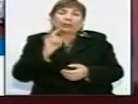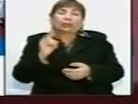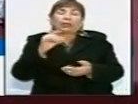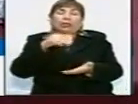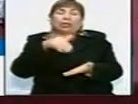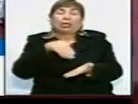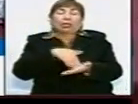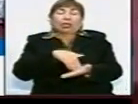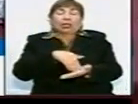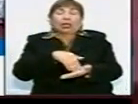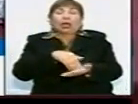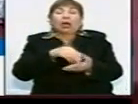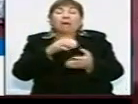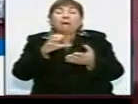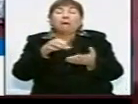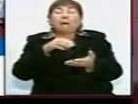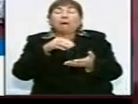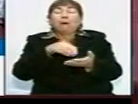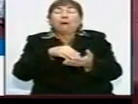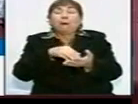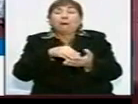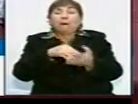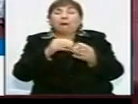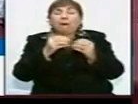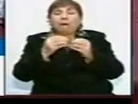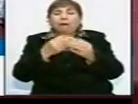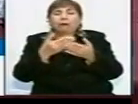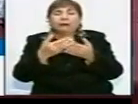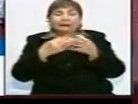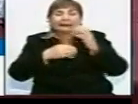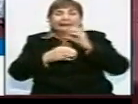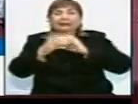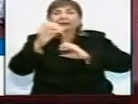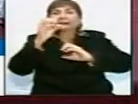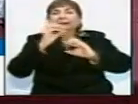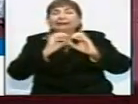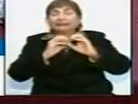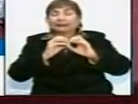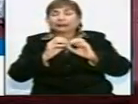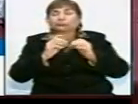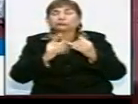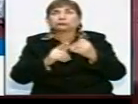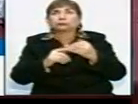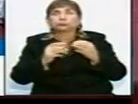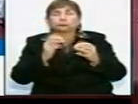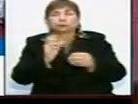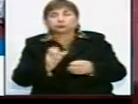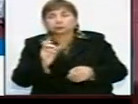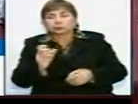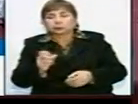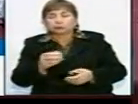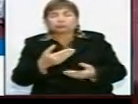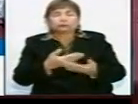de este centro de operaciones de las entidades científicas centro de operaciones de emergencias regionales y centro operación emergencias